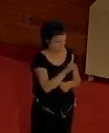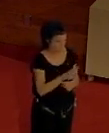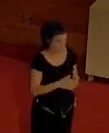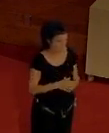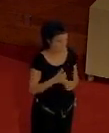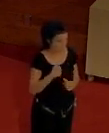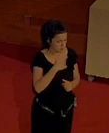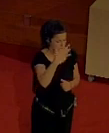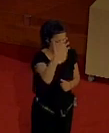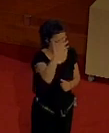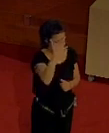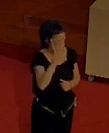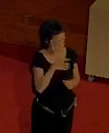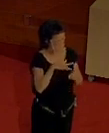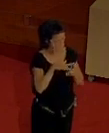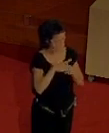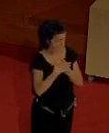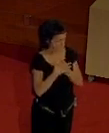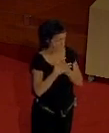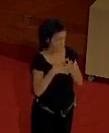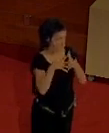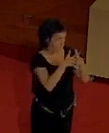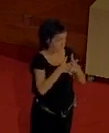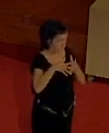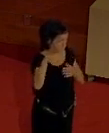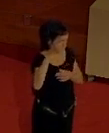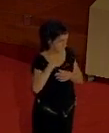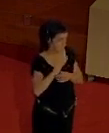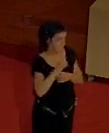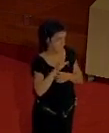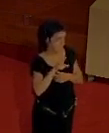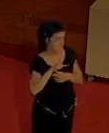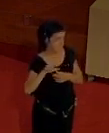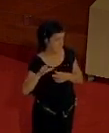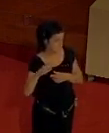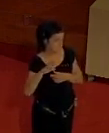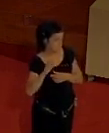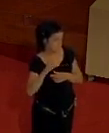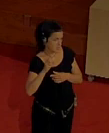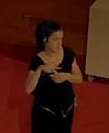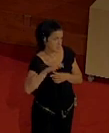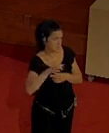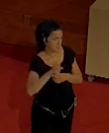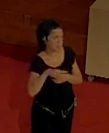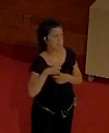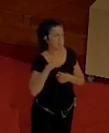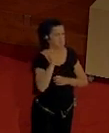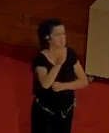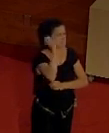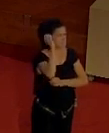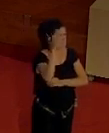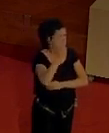todavía la escena en la cual Bill Clinton presidente estadounidense está entusiasmado en un discurso dando la